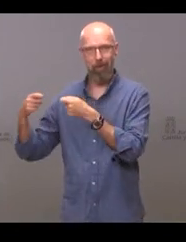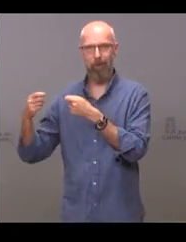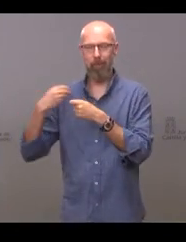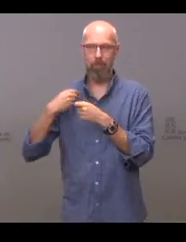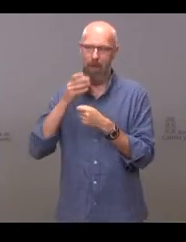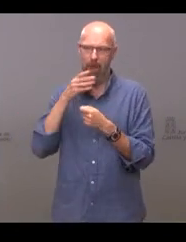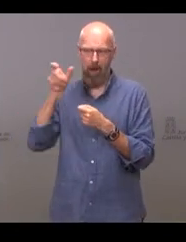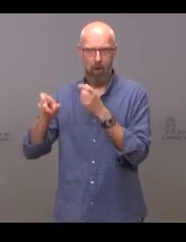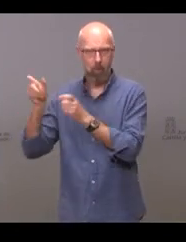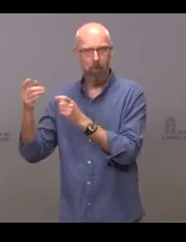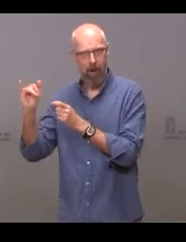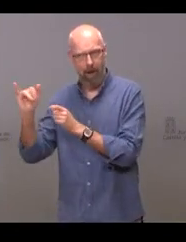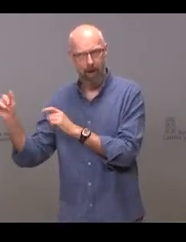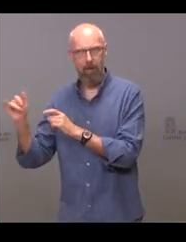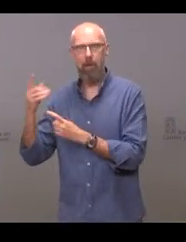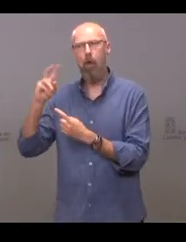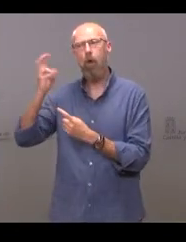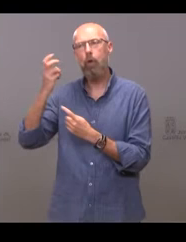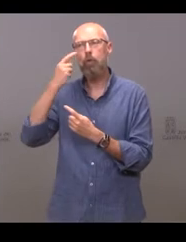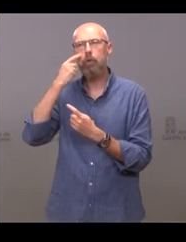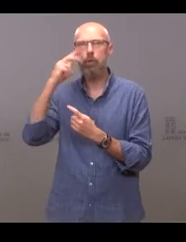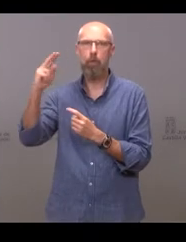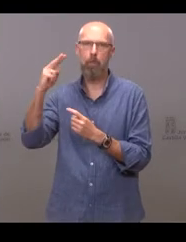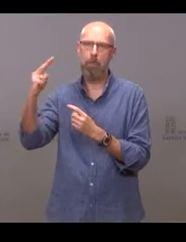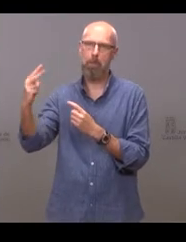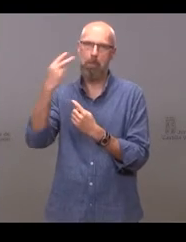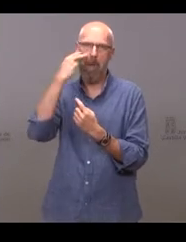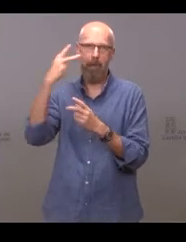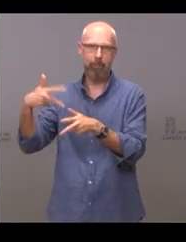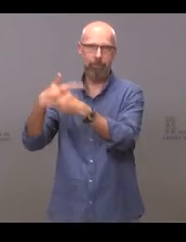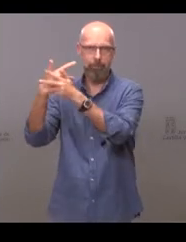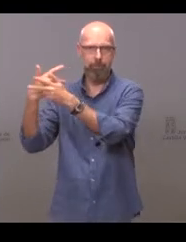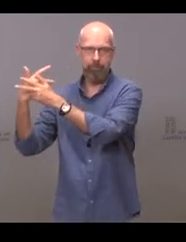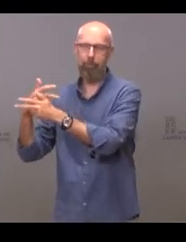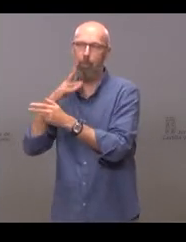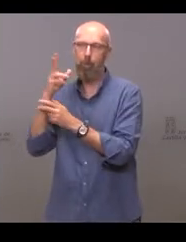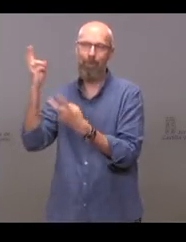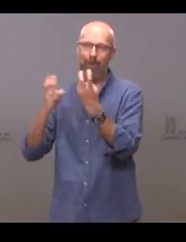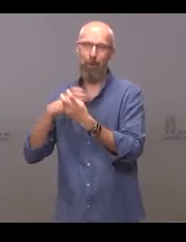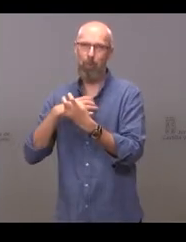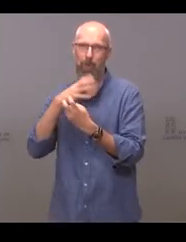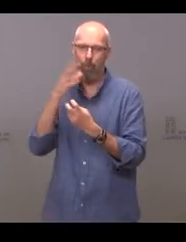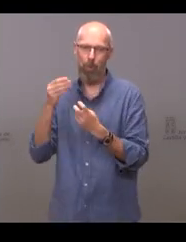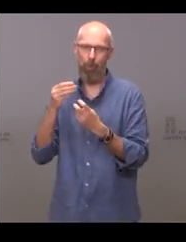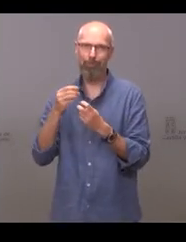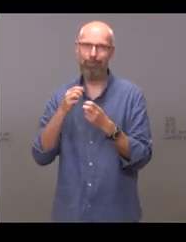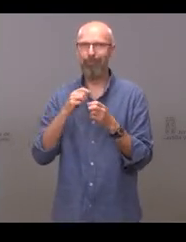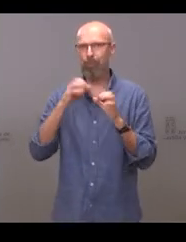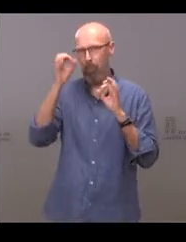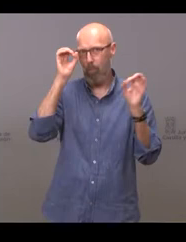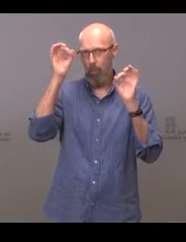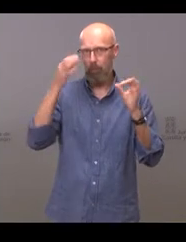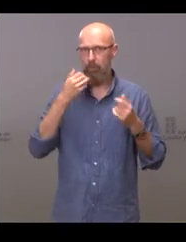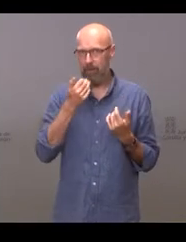compañeros que nos están viendo por streaming que no pueden estar aquí por por el protocolo kobe pero que han estado en las mesas de negociación